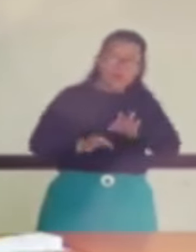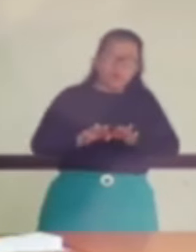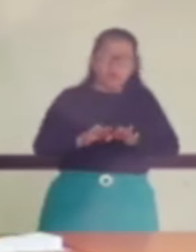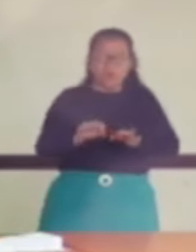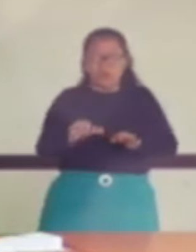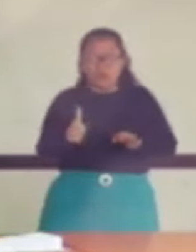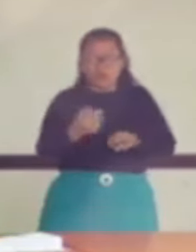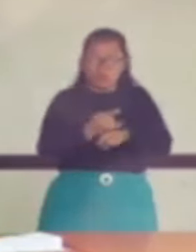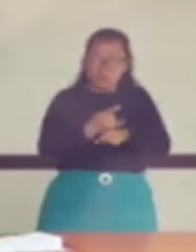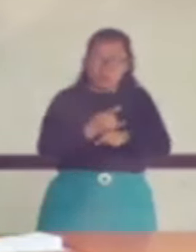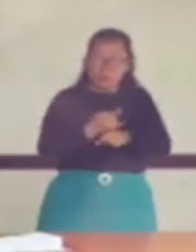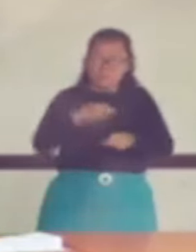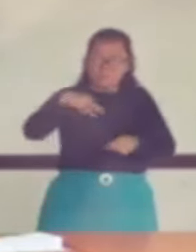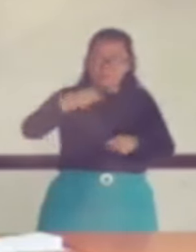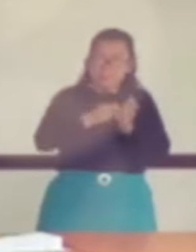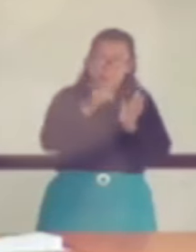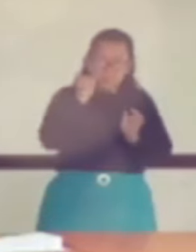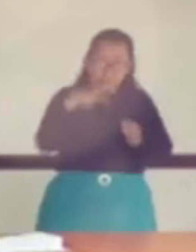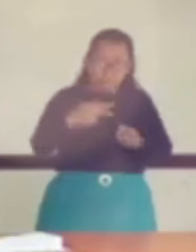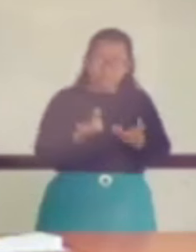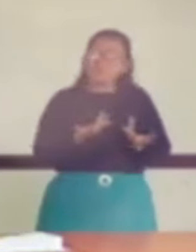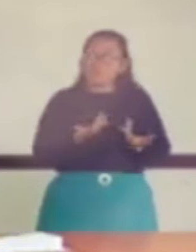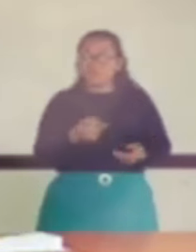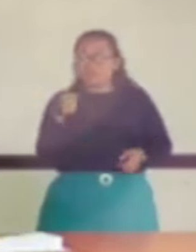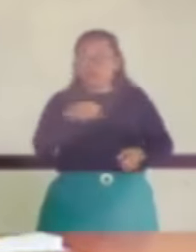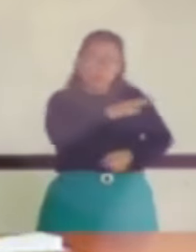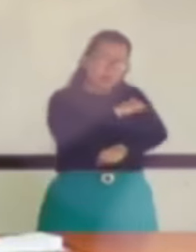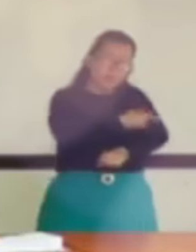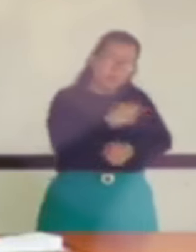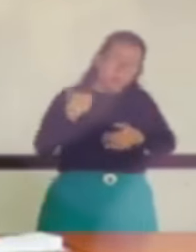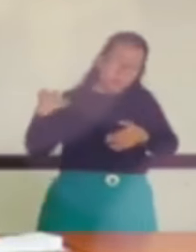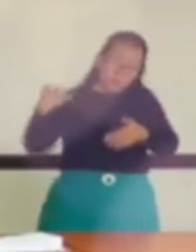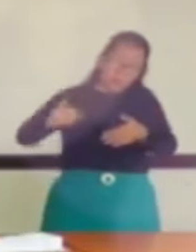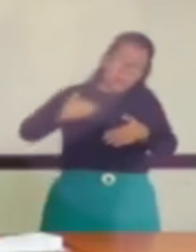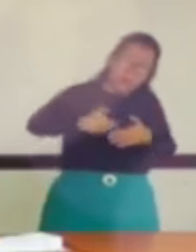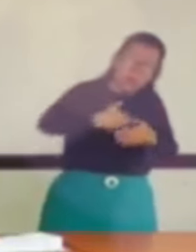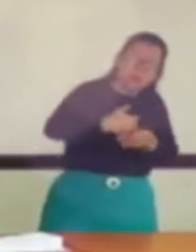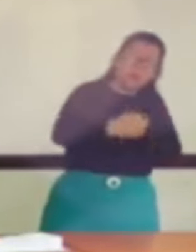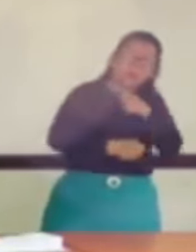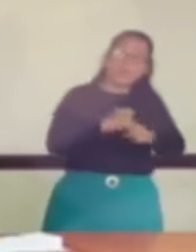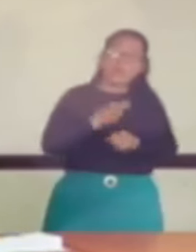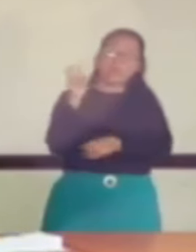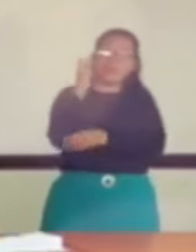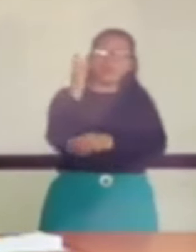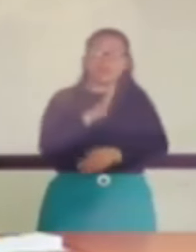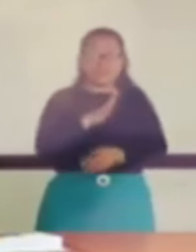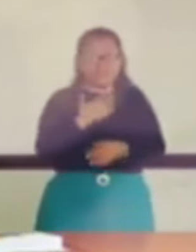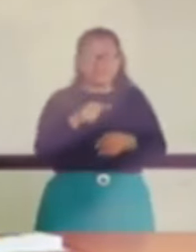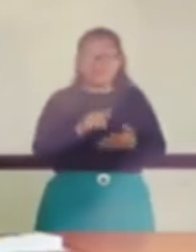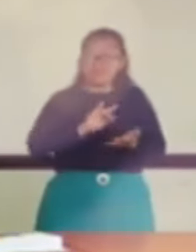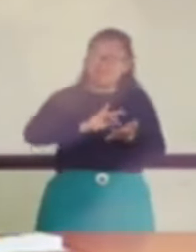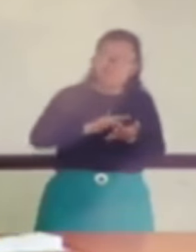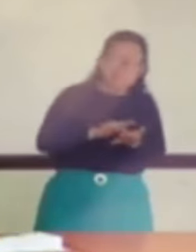tratamiento o la utilización de máquinas? Este es un hospital que a lo largo de la historia también, o de los últimos años principalmente, ha tenido muchas carencias